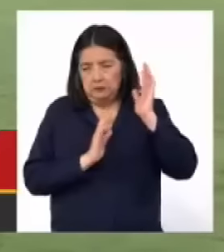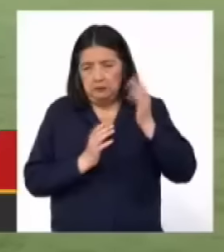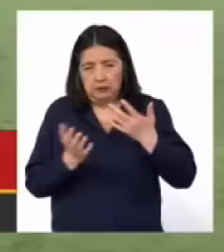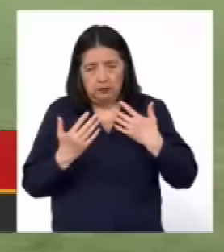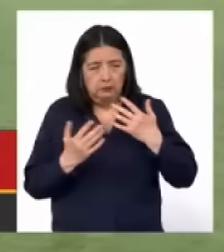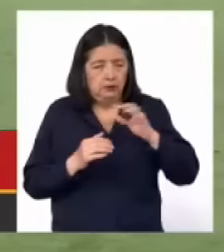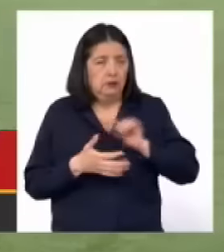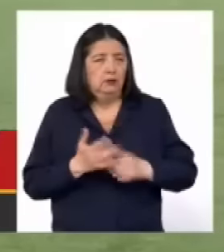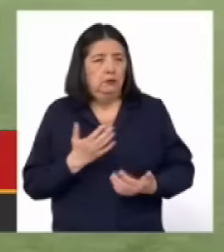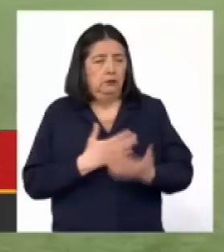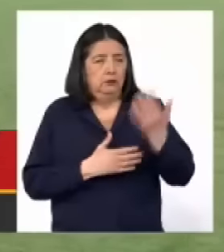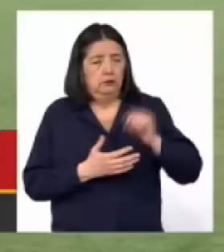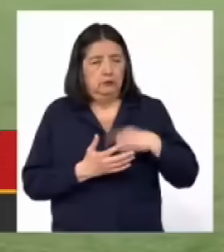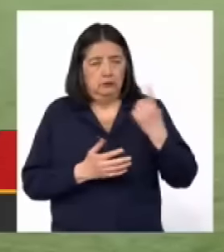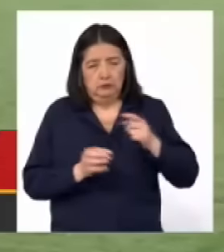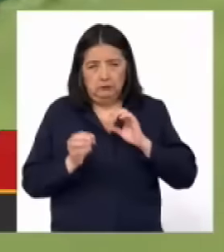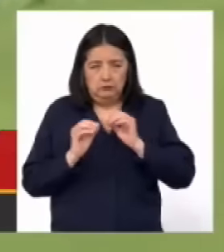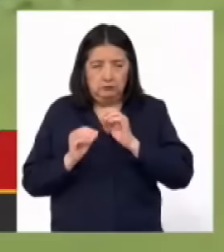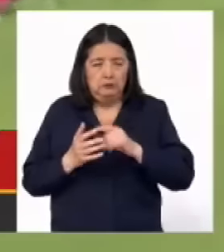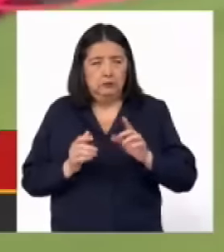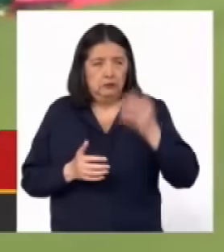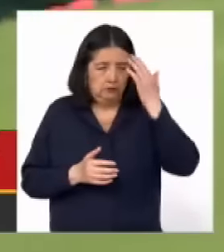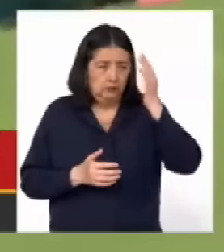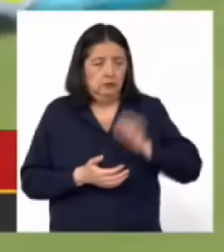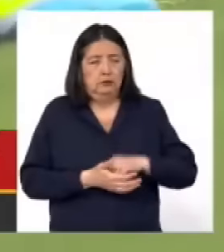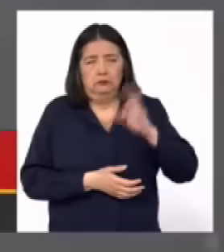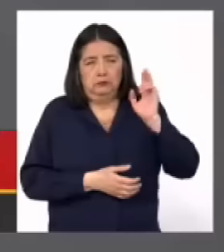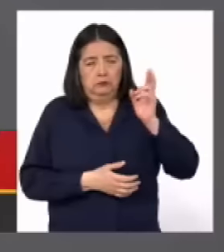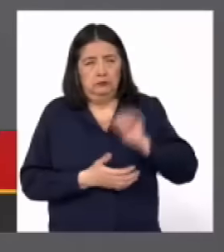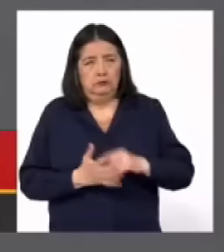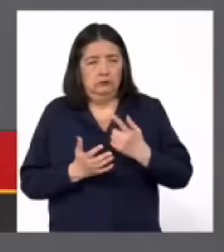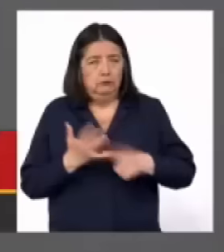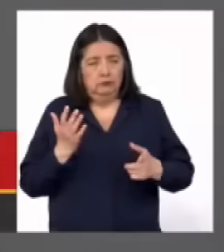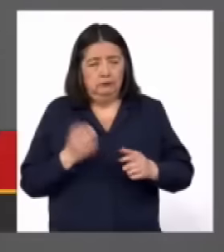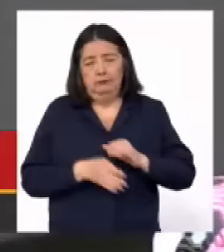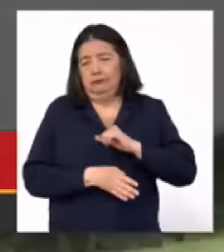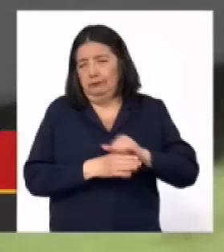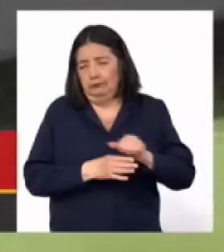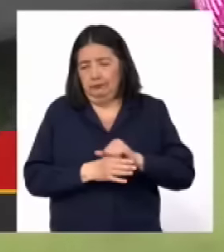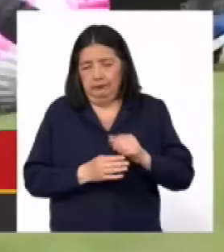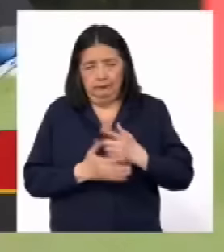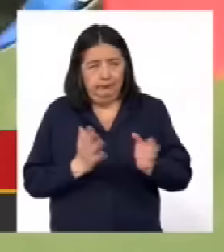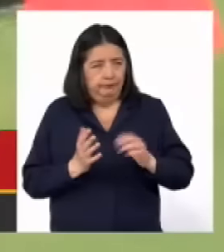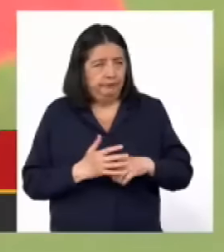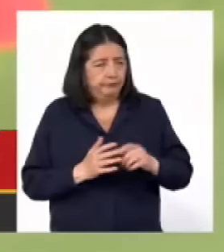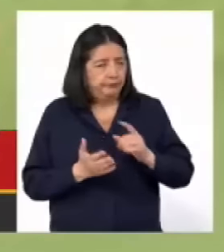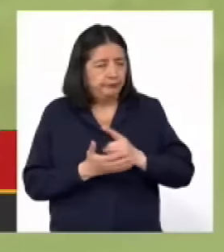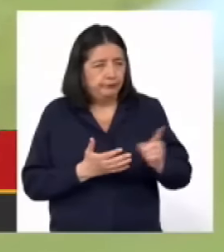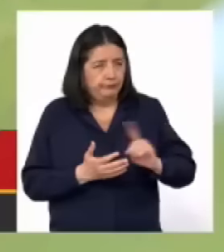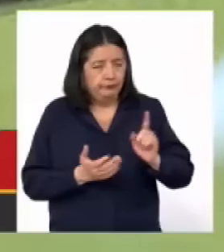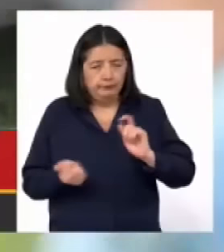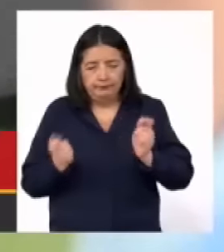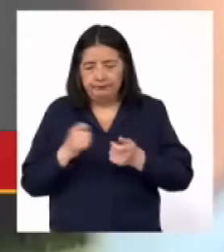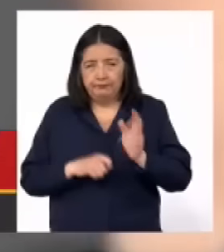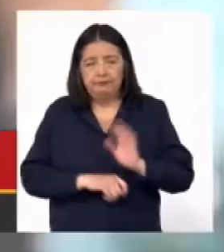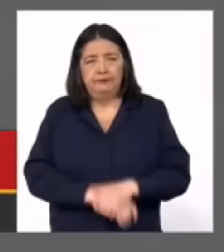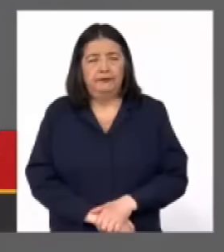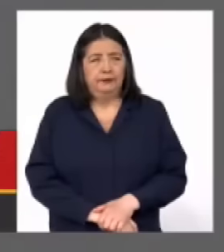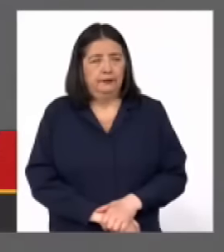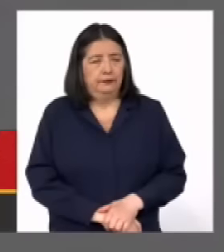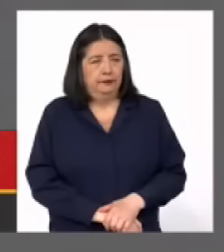mañana solamente para hacer ajustes, pero ya sabemos que Fossati lo que trabaja durante la semana difícilmente lo cambie. Y el